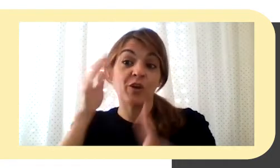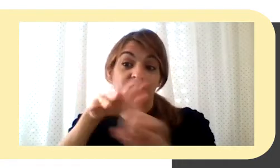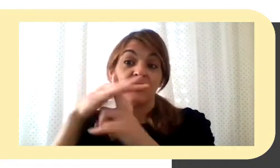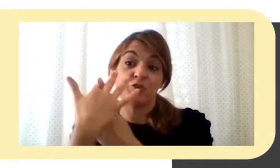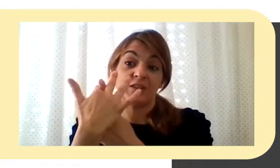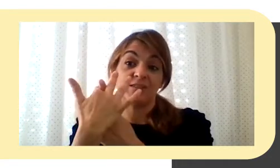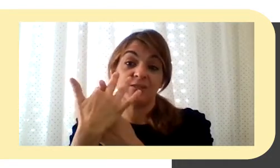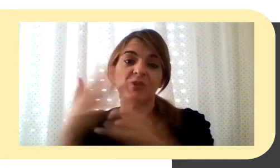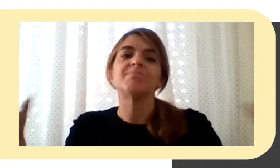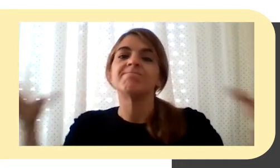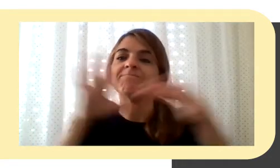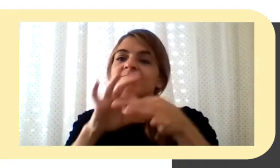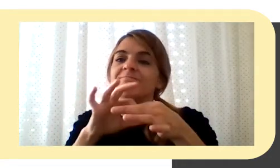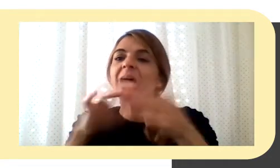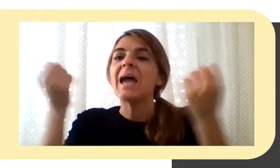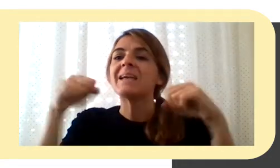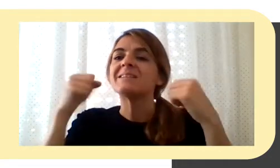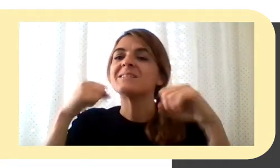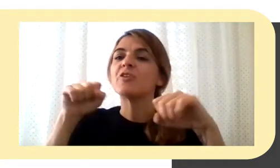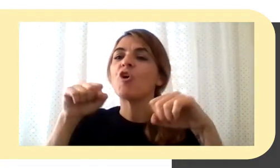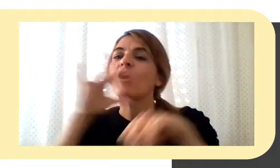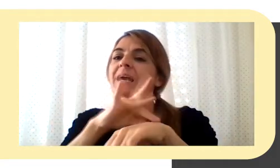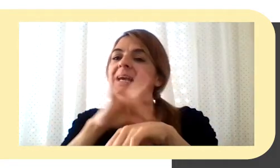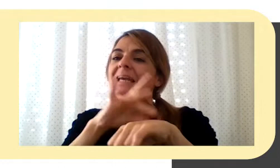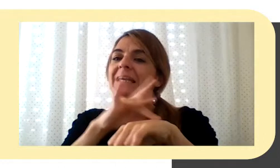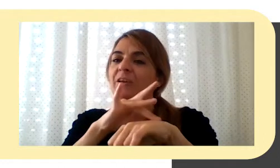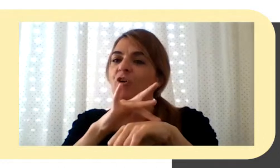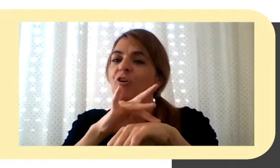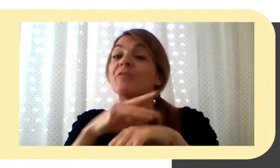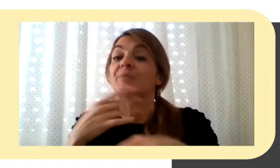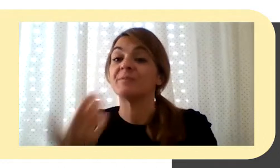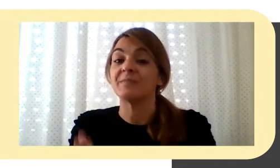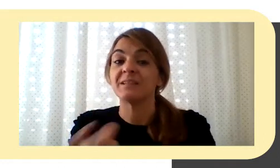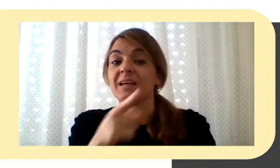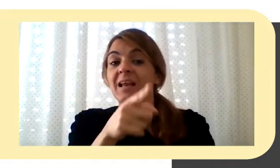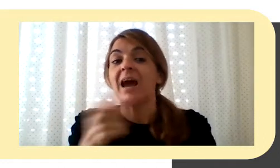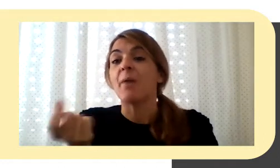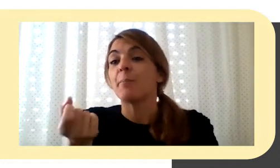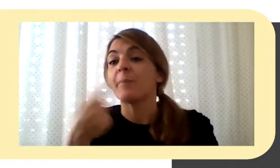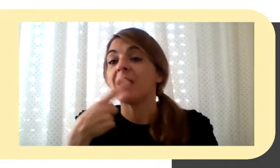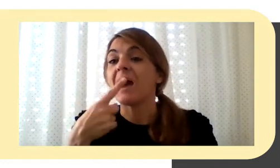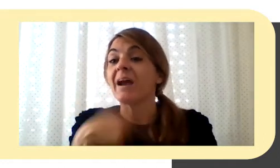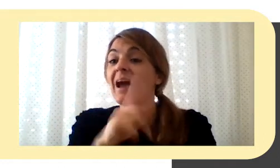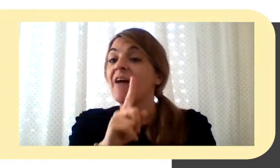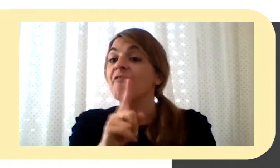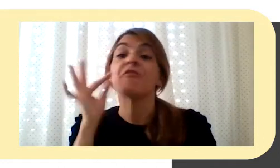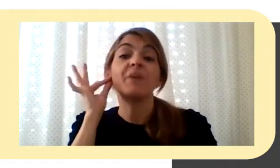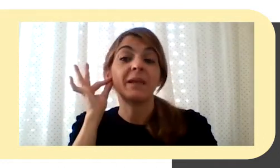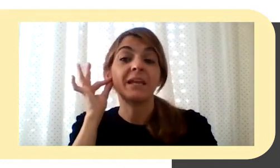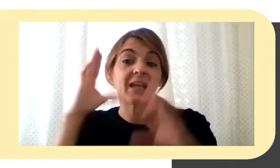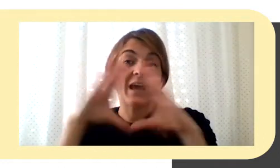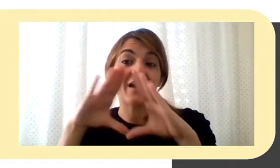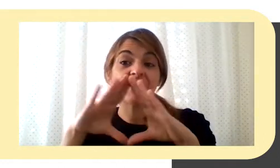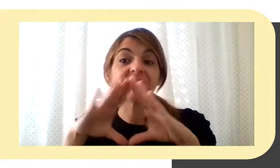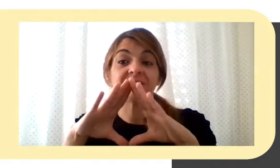Se relaciona con los ensayos clínicos, precisamente. La ADI es la Viagra femenina, que se intentó comercializar o